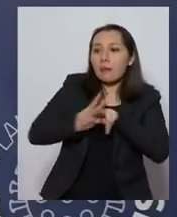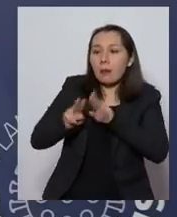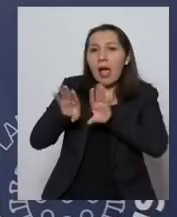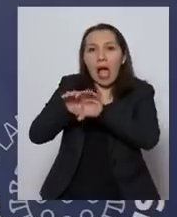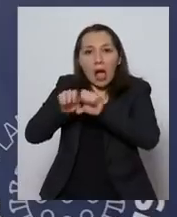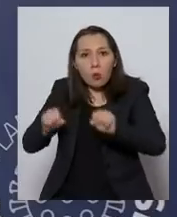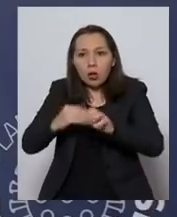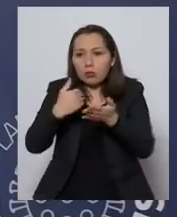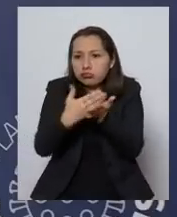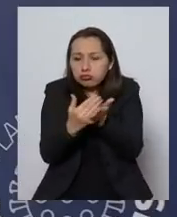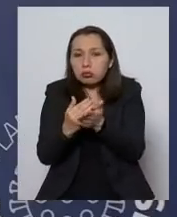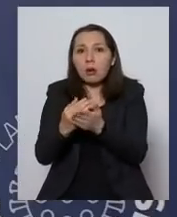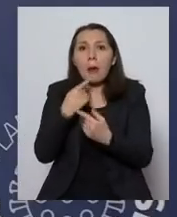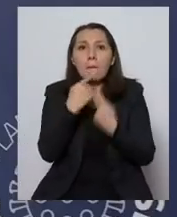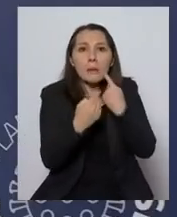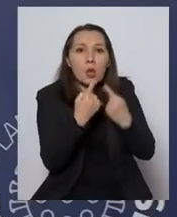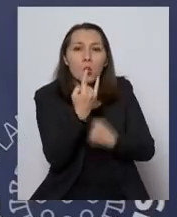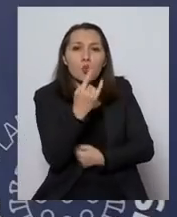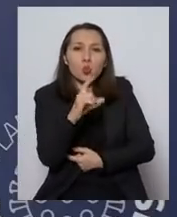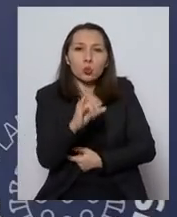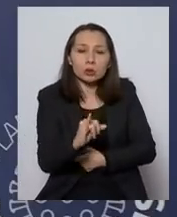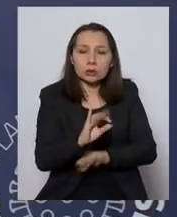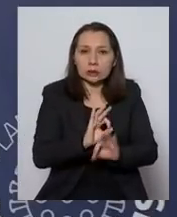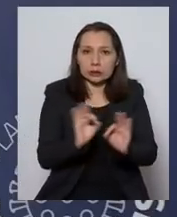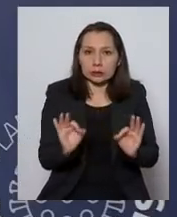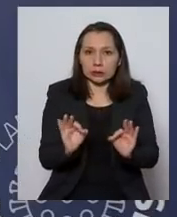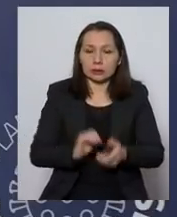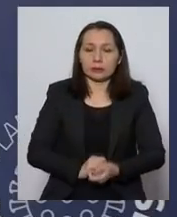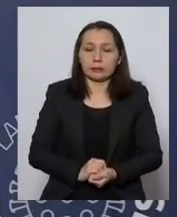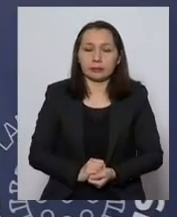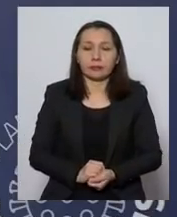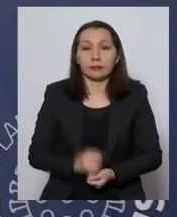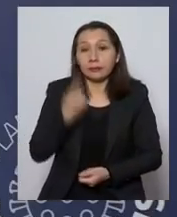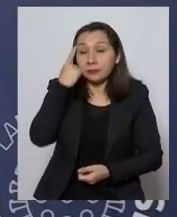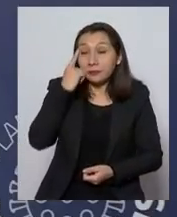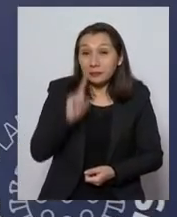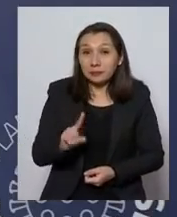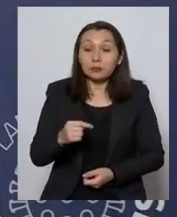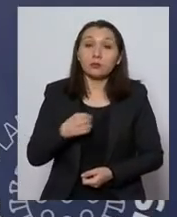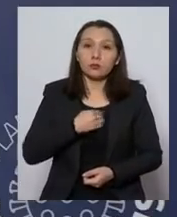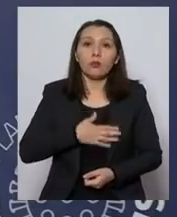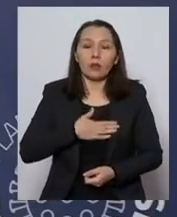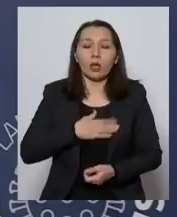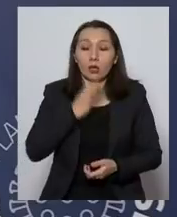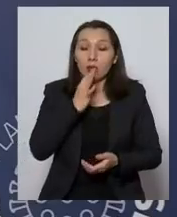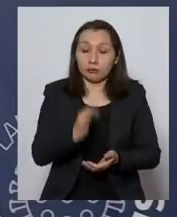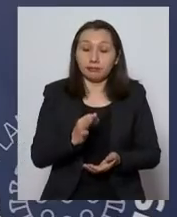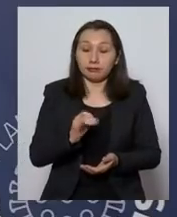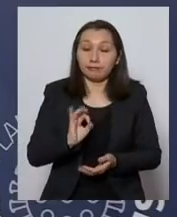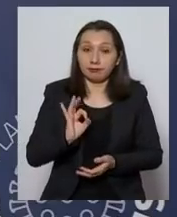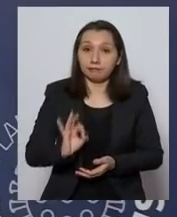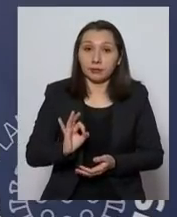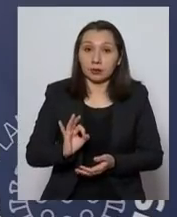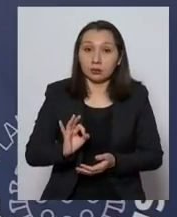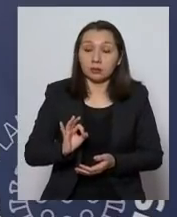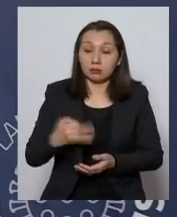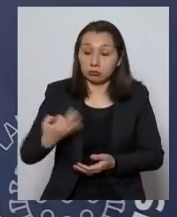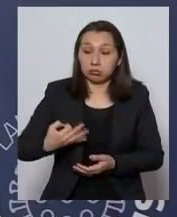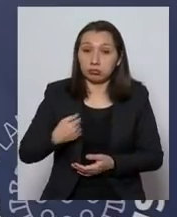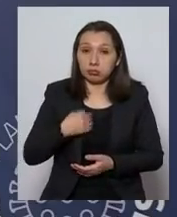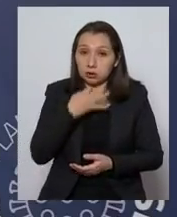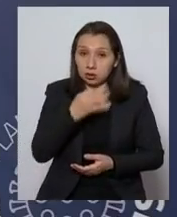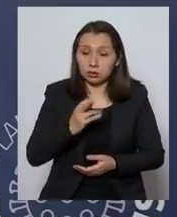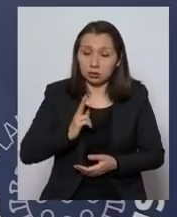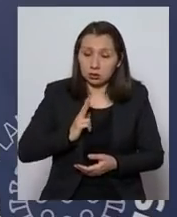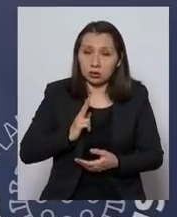la unidad de tratamiento intensivo. Pero yo quiero reconocer con honestidad